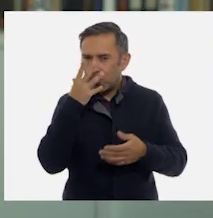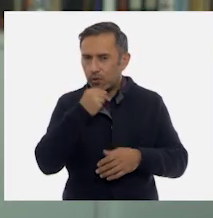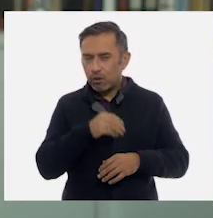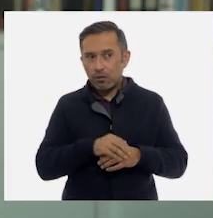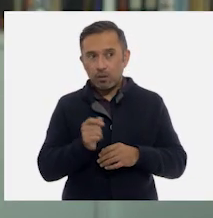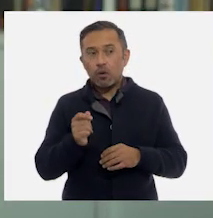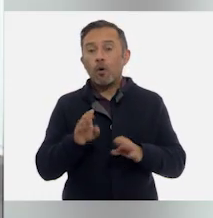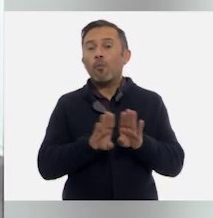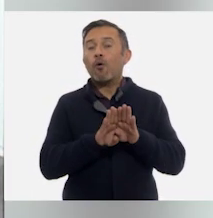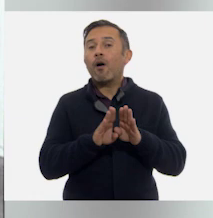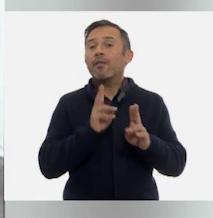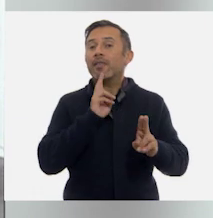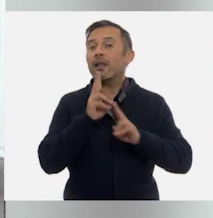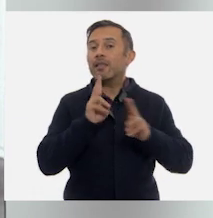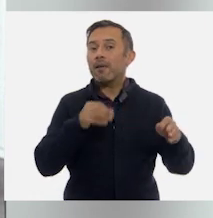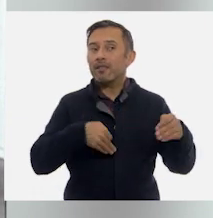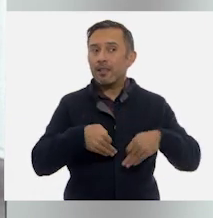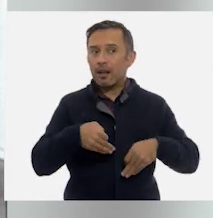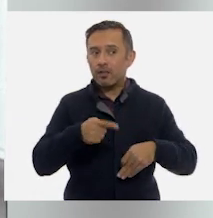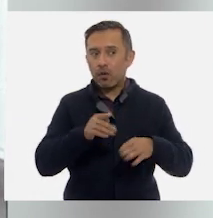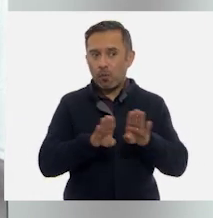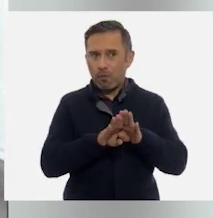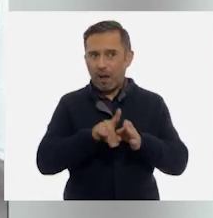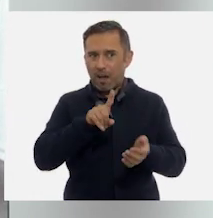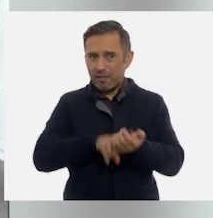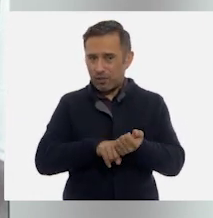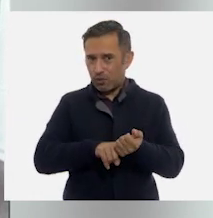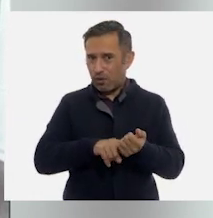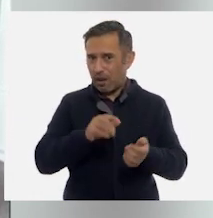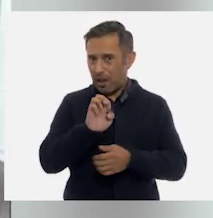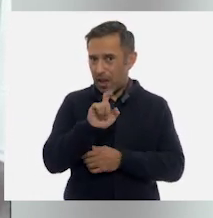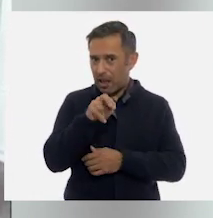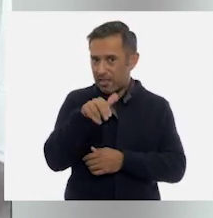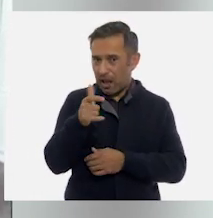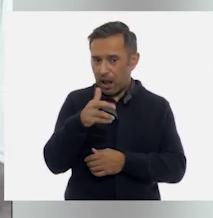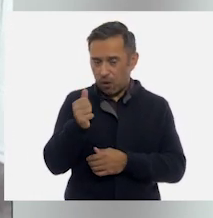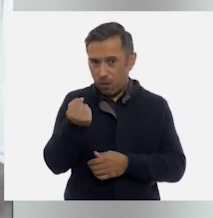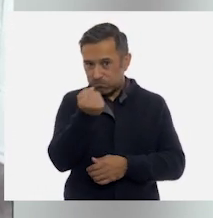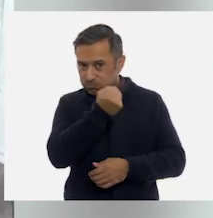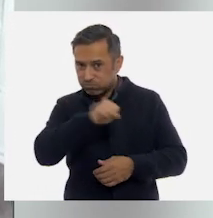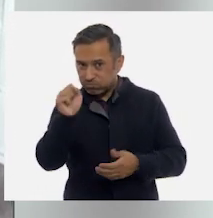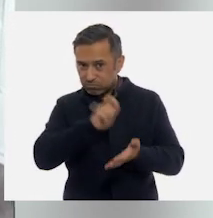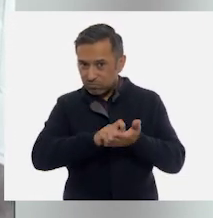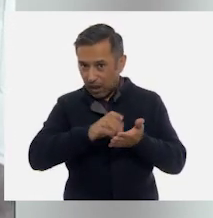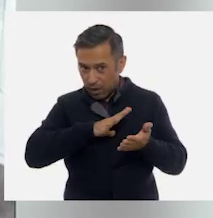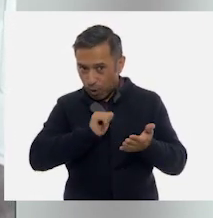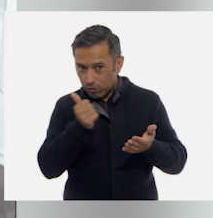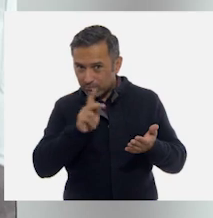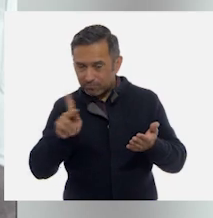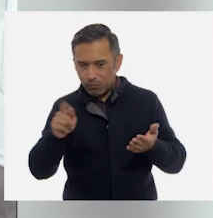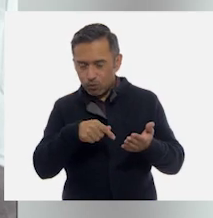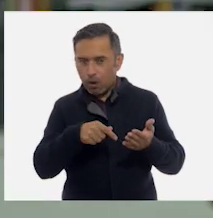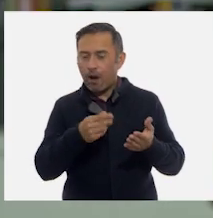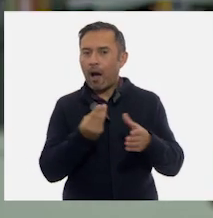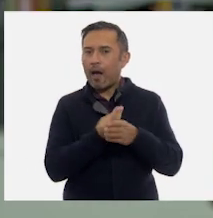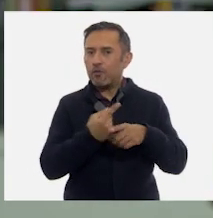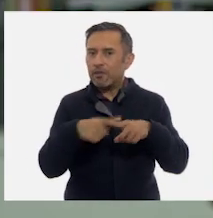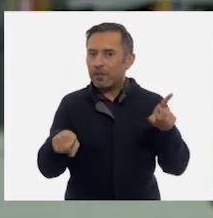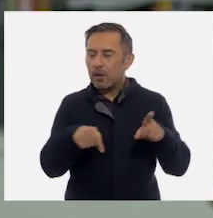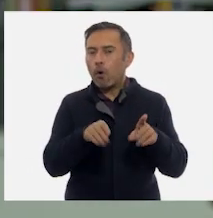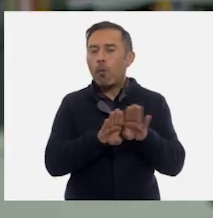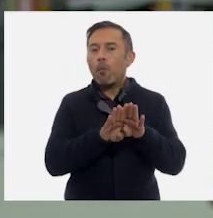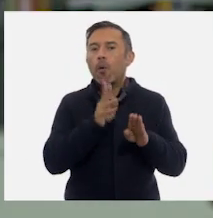narrativa y teatro con la misma habilidad y maestría que Elena Garro. O sea, creo que ella destaca en ambos géneros, innovando con un